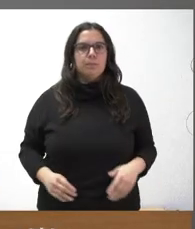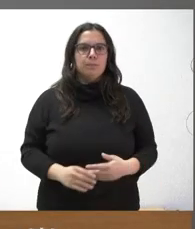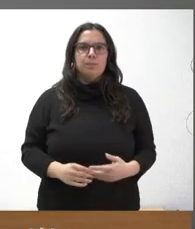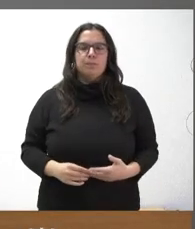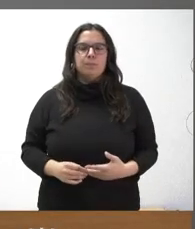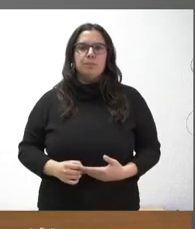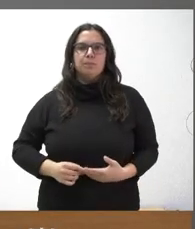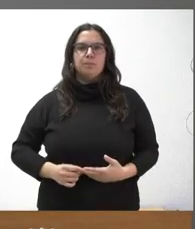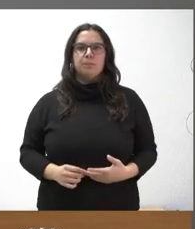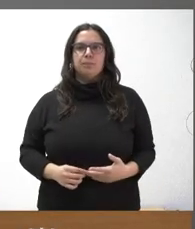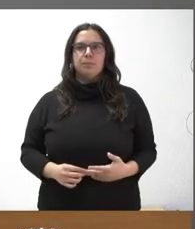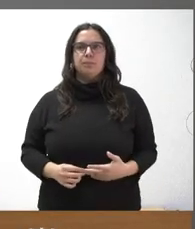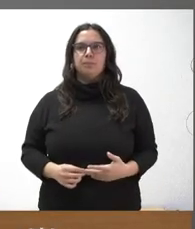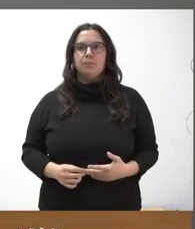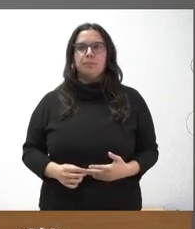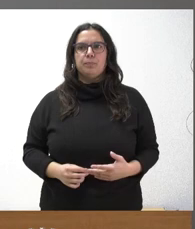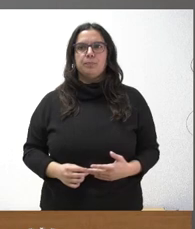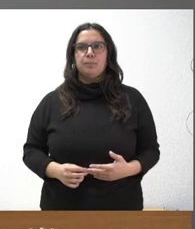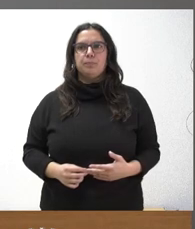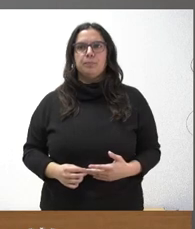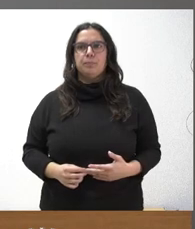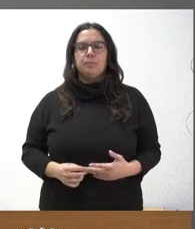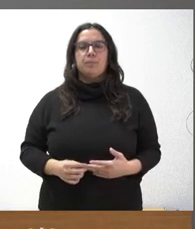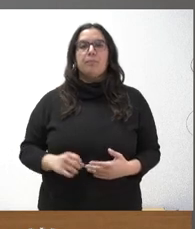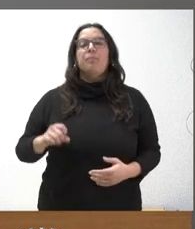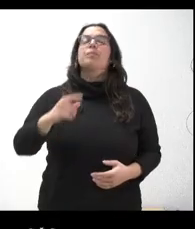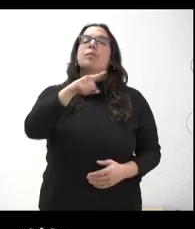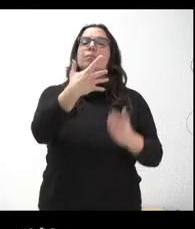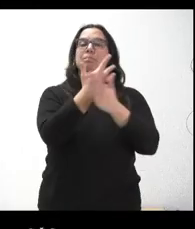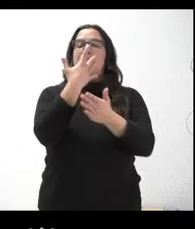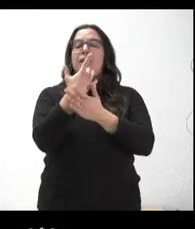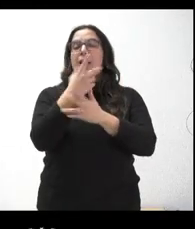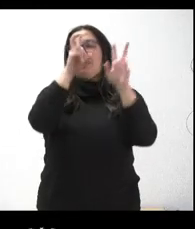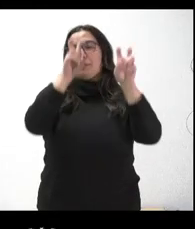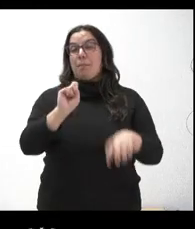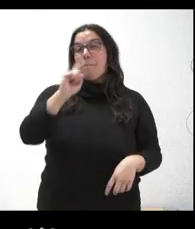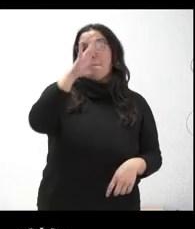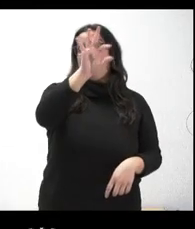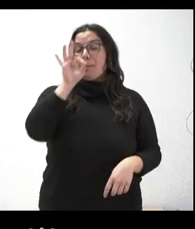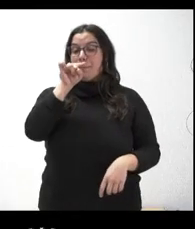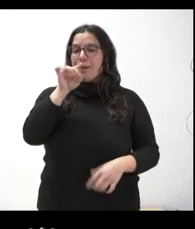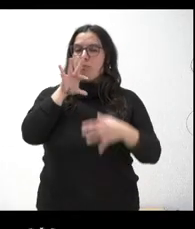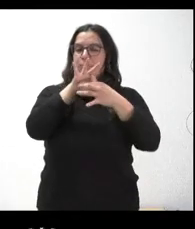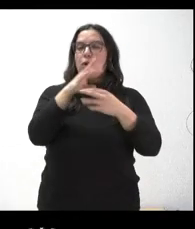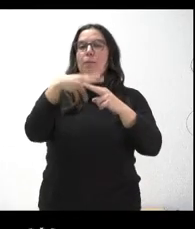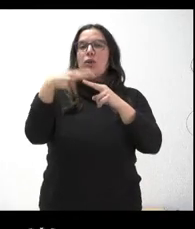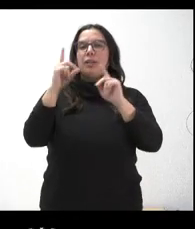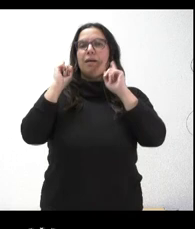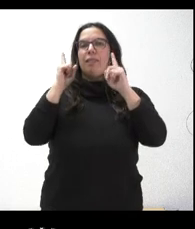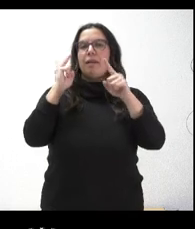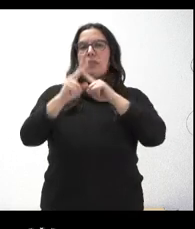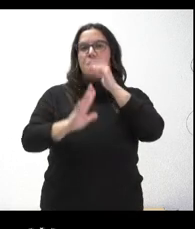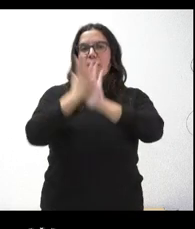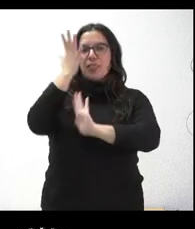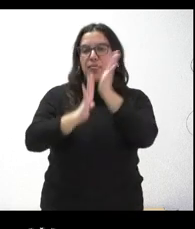políticos Sí con relación al primer punto del que nos ha informado e la política de prevención de incendios y